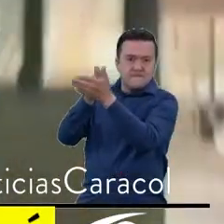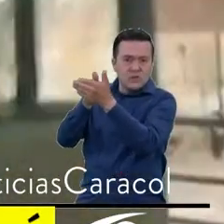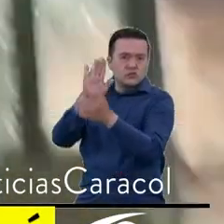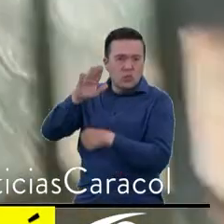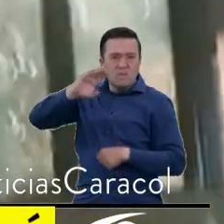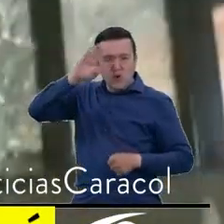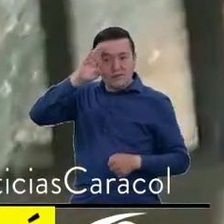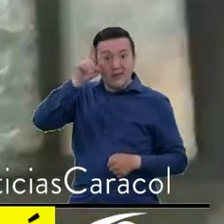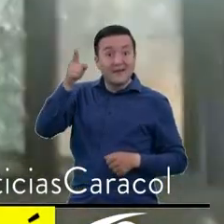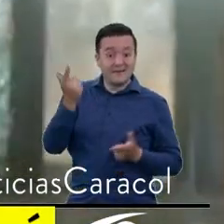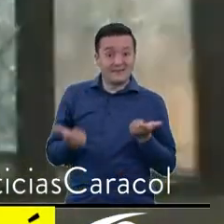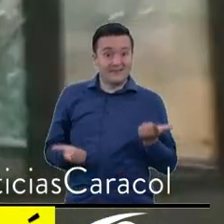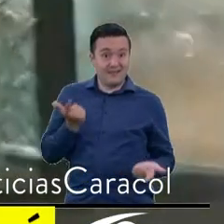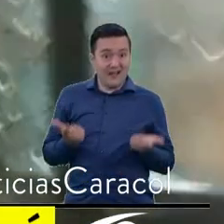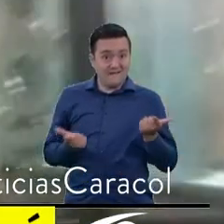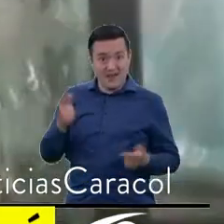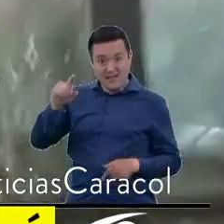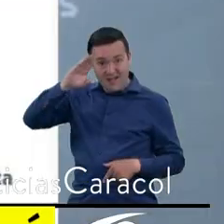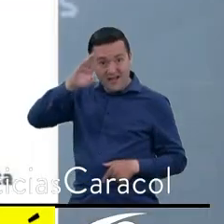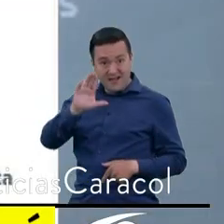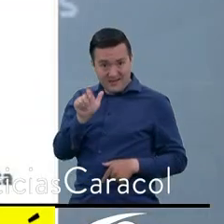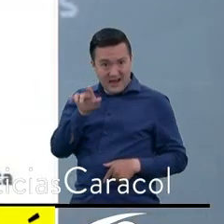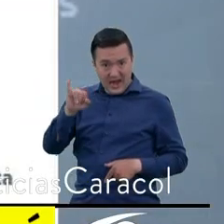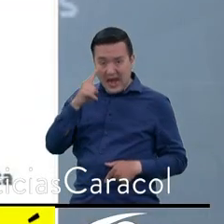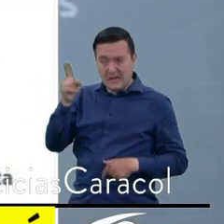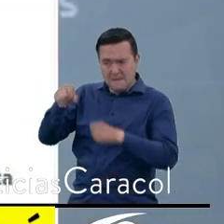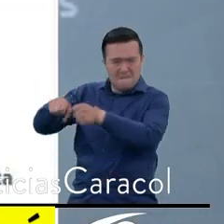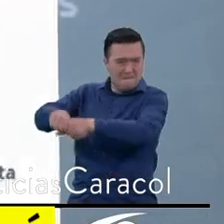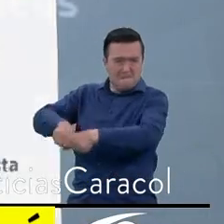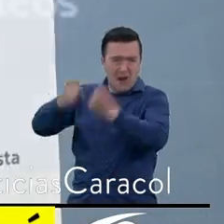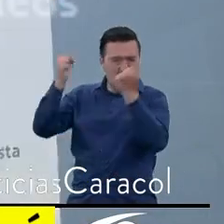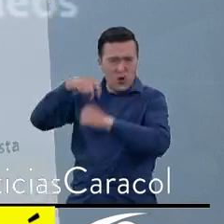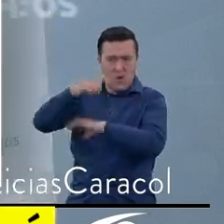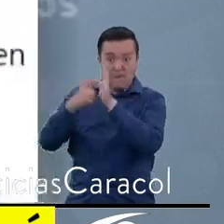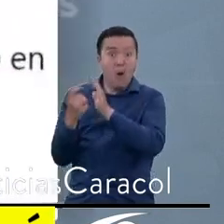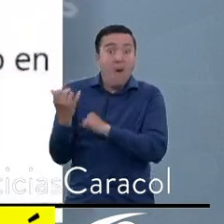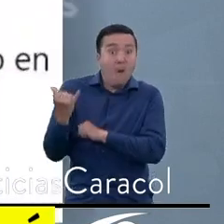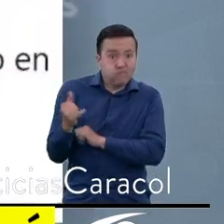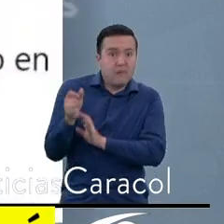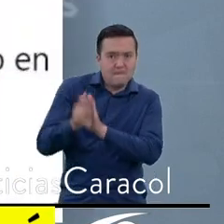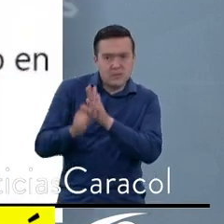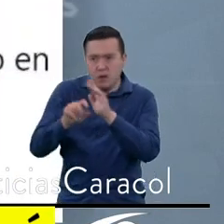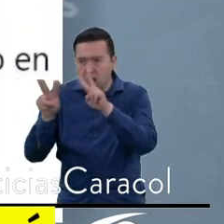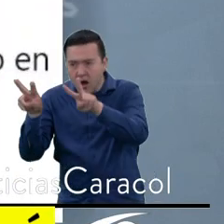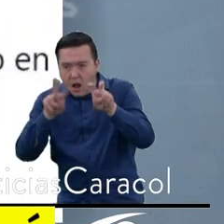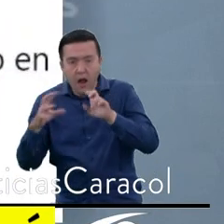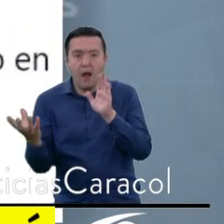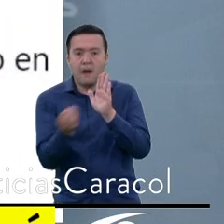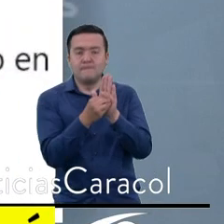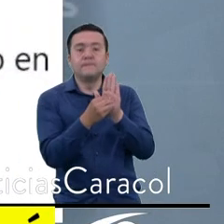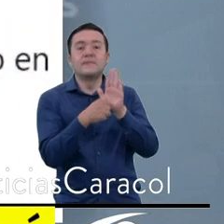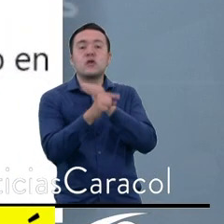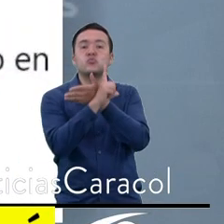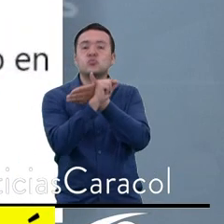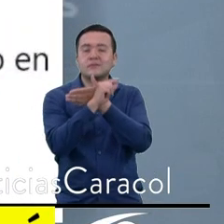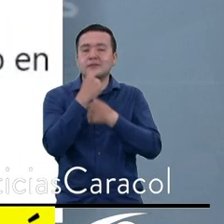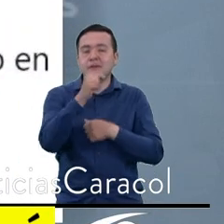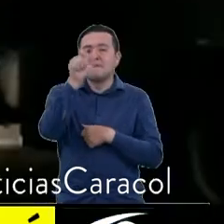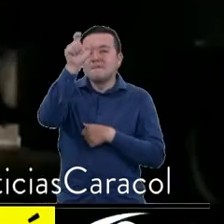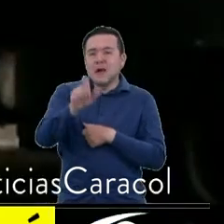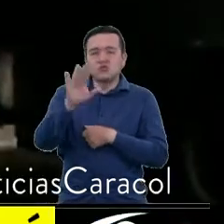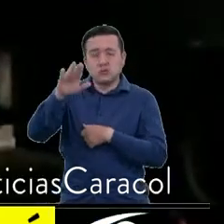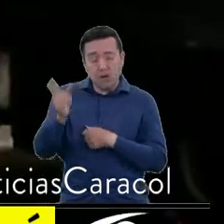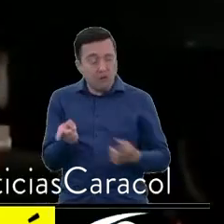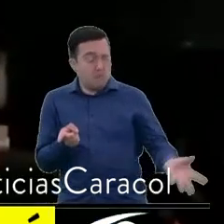quedó completamente destruido. En ese mismo sector, la personería reportó a través de Twitter un ciudadano herido por una bomba Molotov.